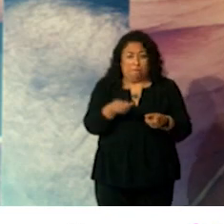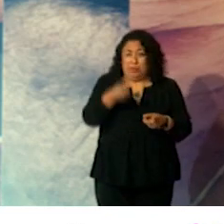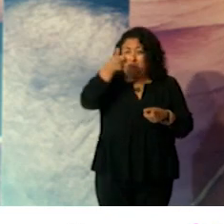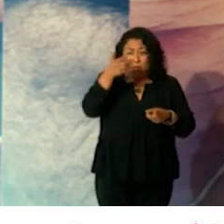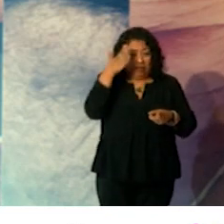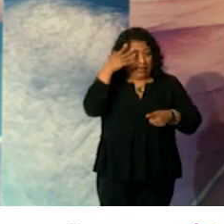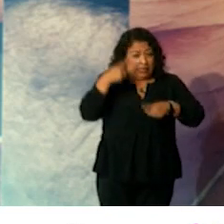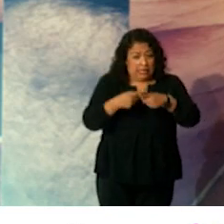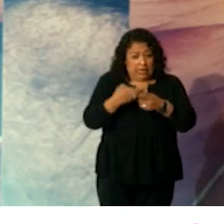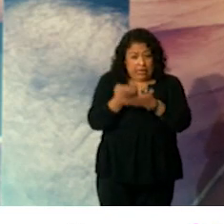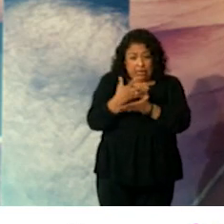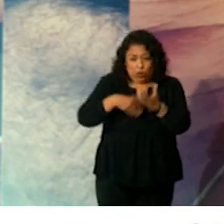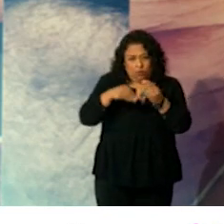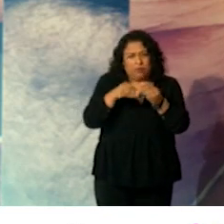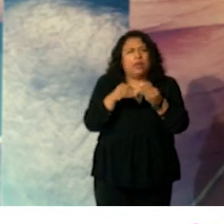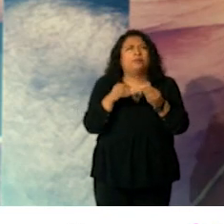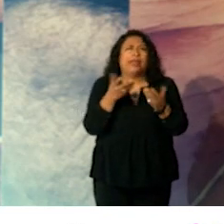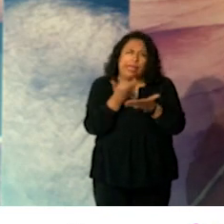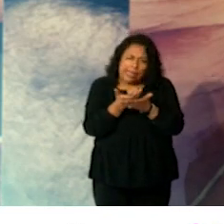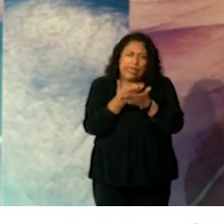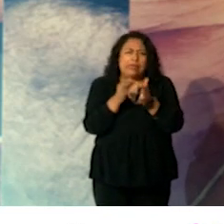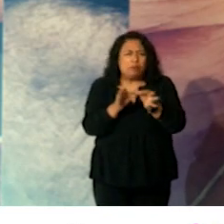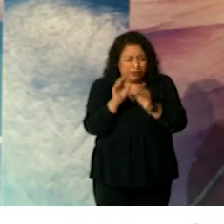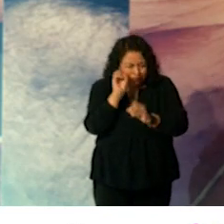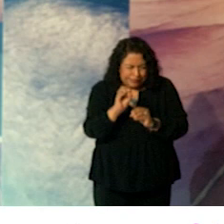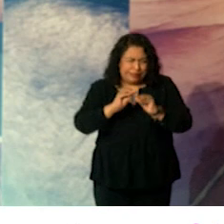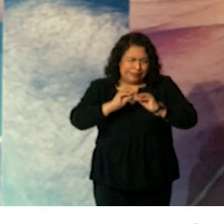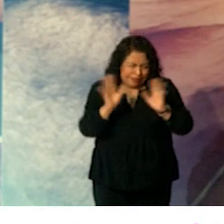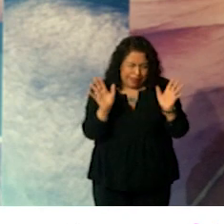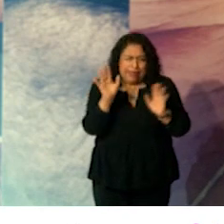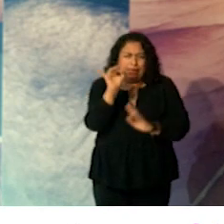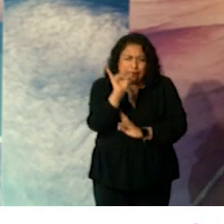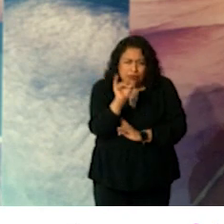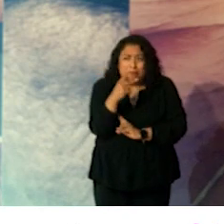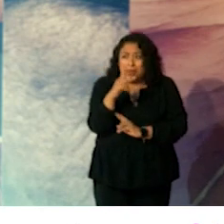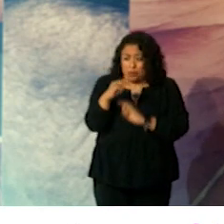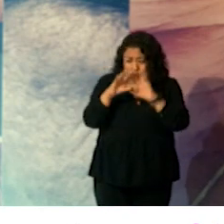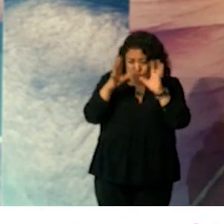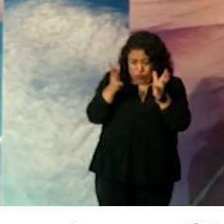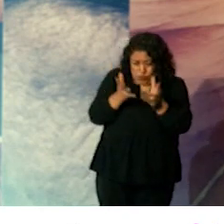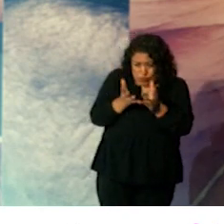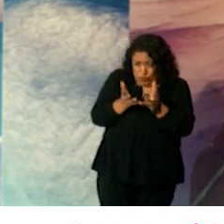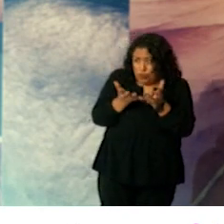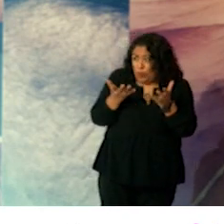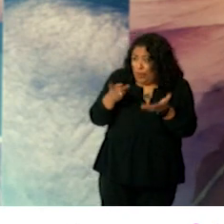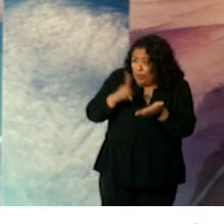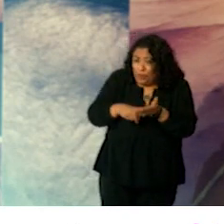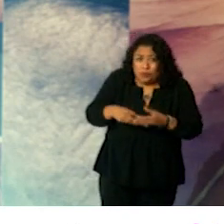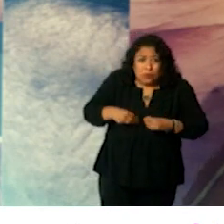todo. La economía es importante, por supuesto, absolutamente, pero sin planeta donde puedas